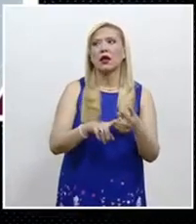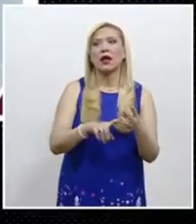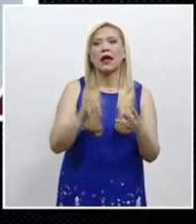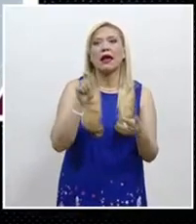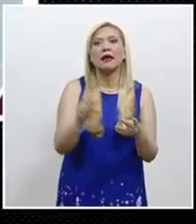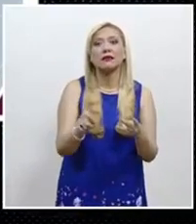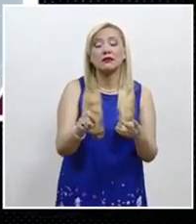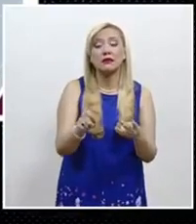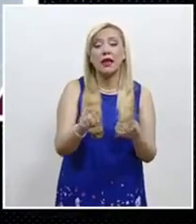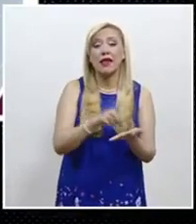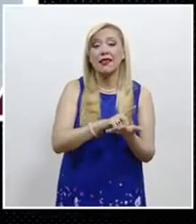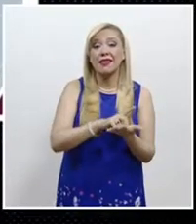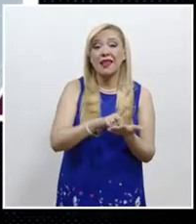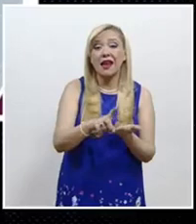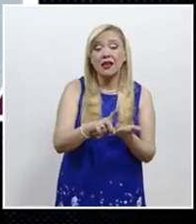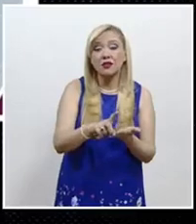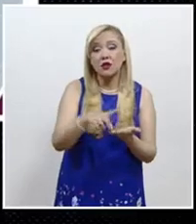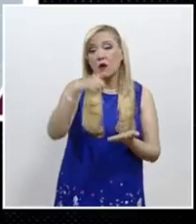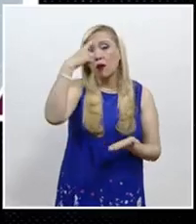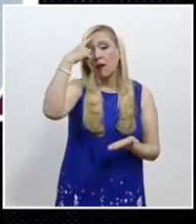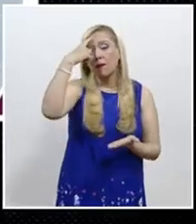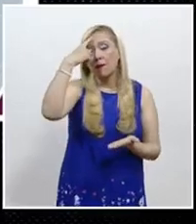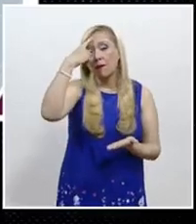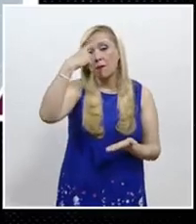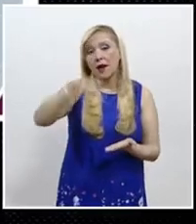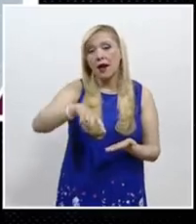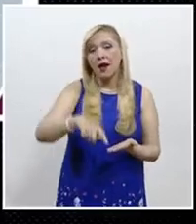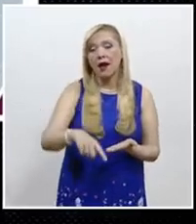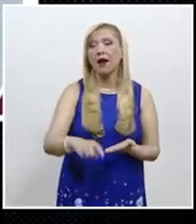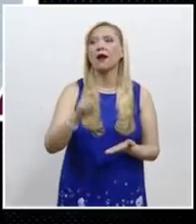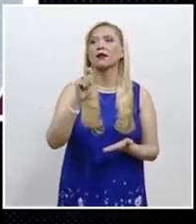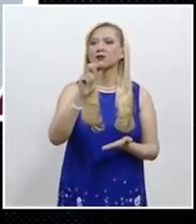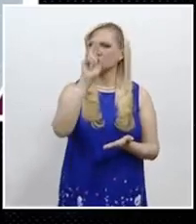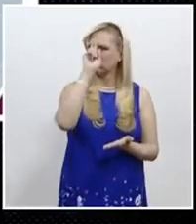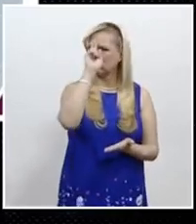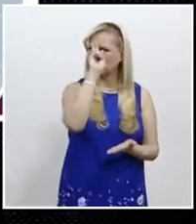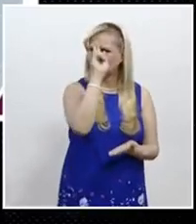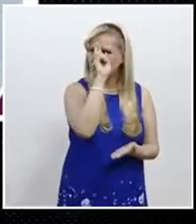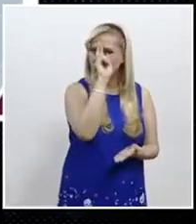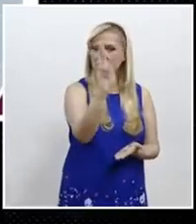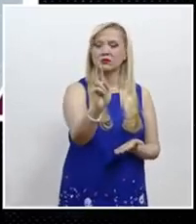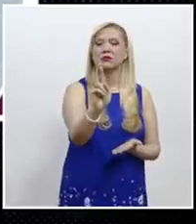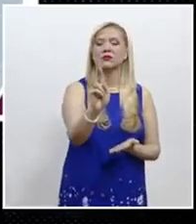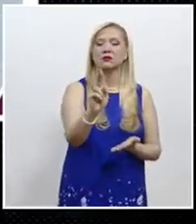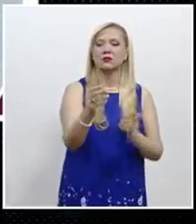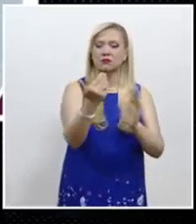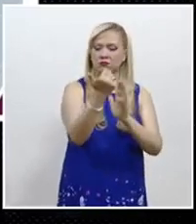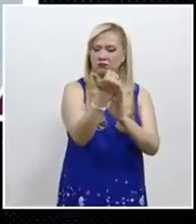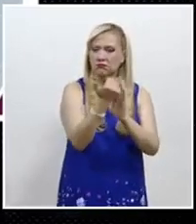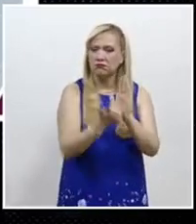jurídica reviste de principios fundamentales, de modelos